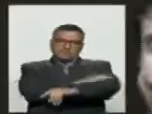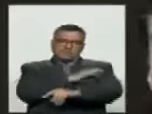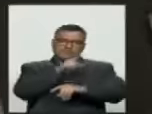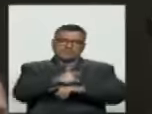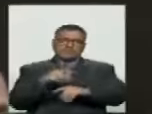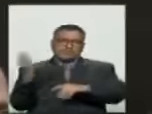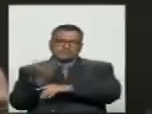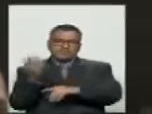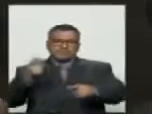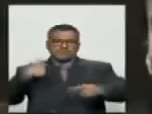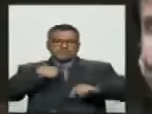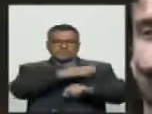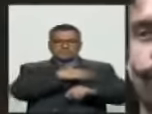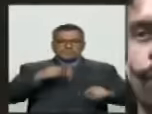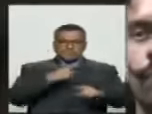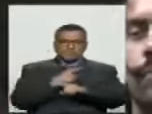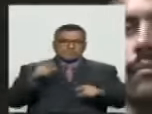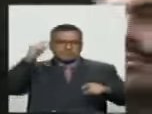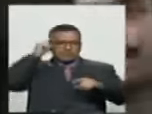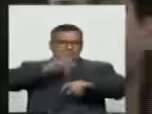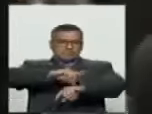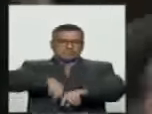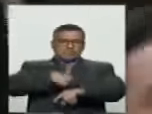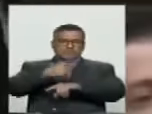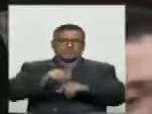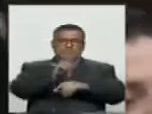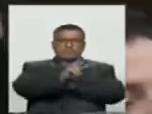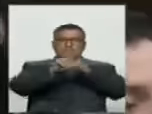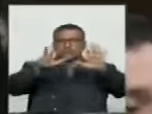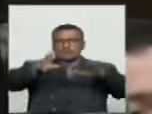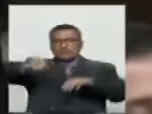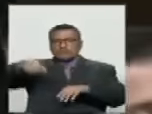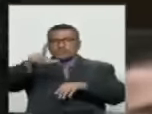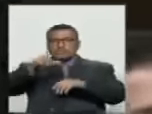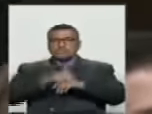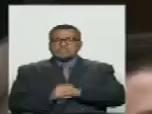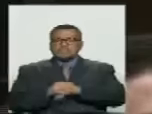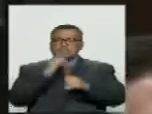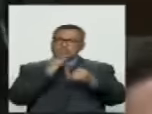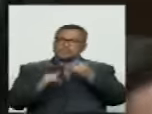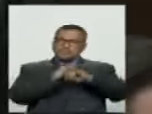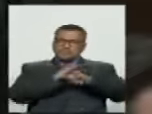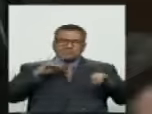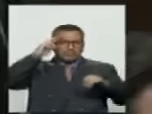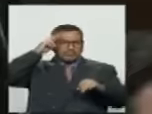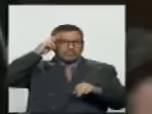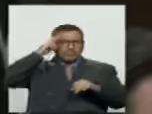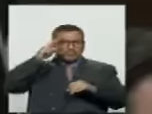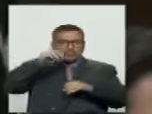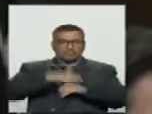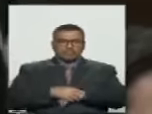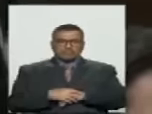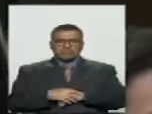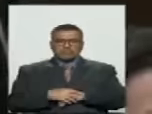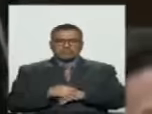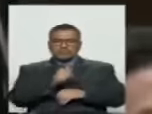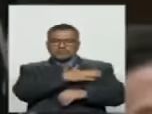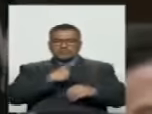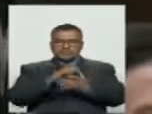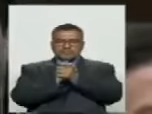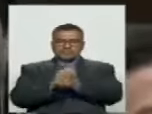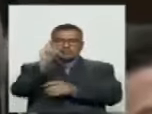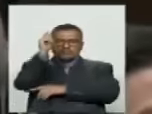de violencia que quisieron instalar los días posteriores al 28 de julio. Finalizo con esta reflexión, queridos